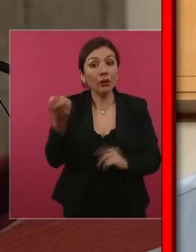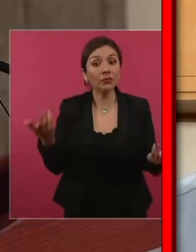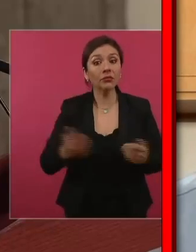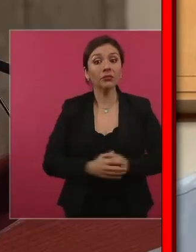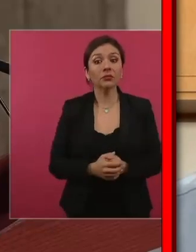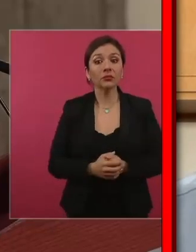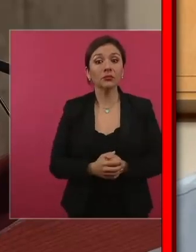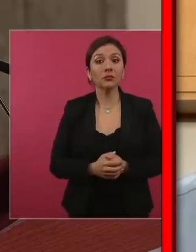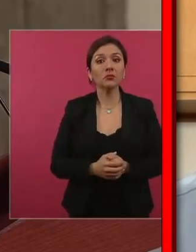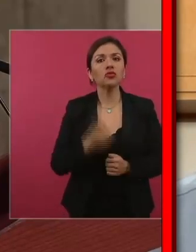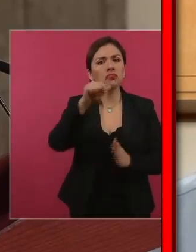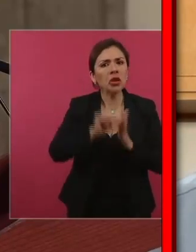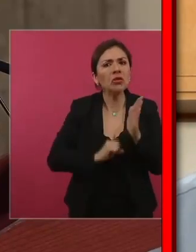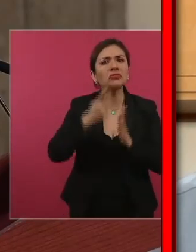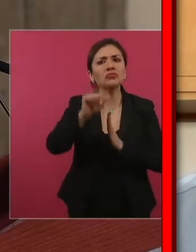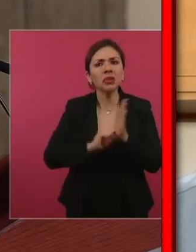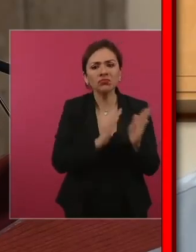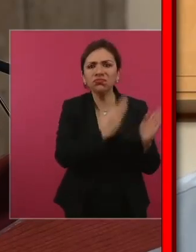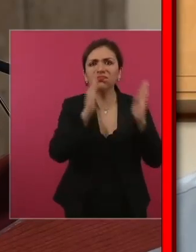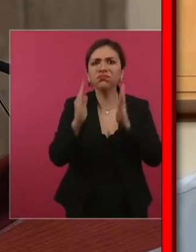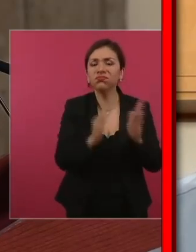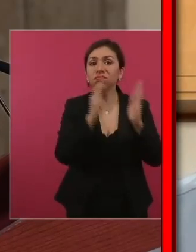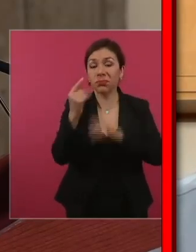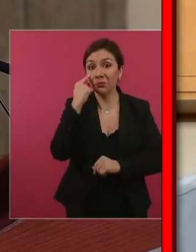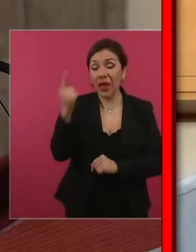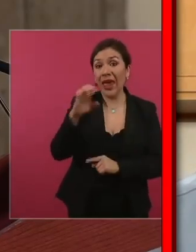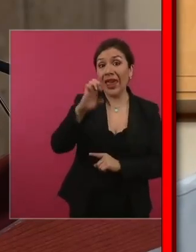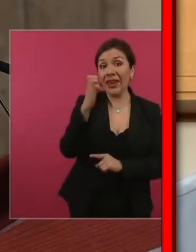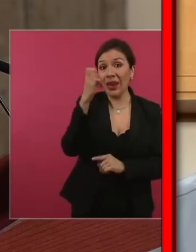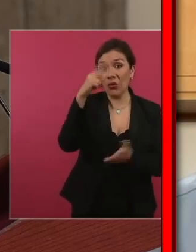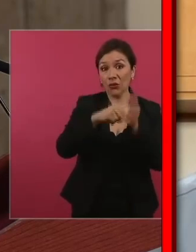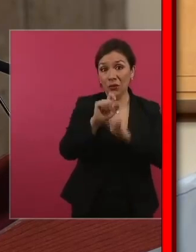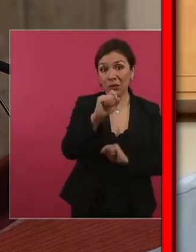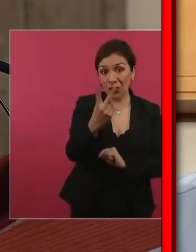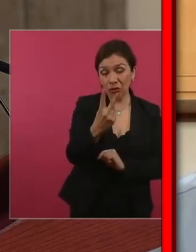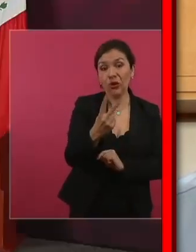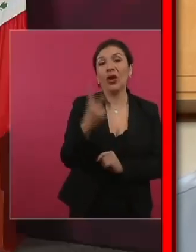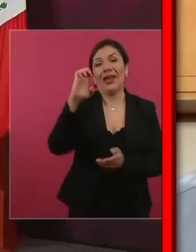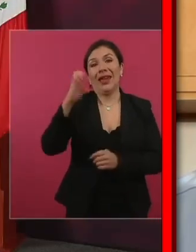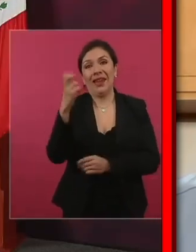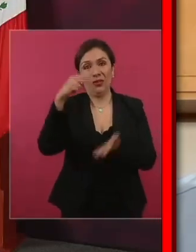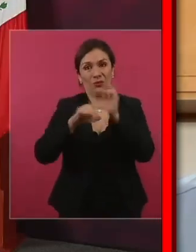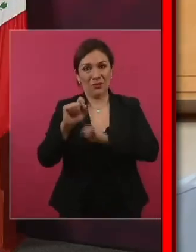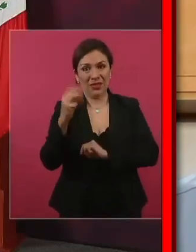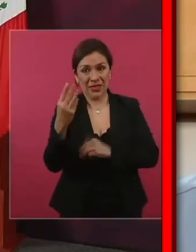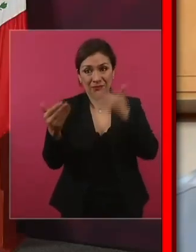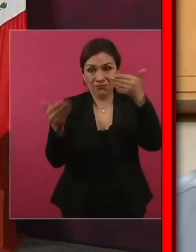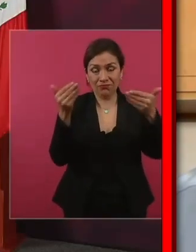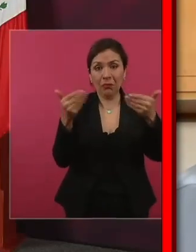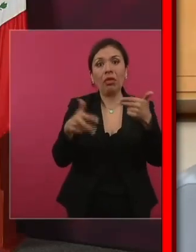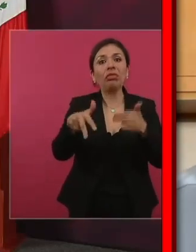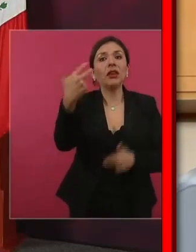mes con mes mes en enero del 22 con enero del 23 13%